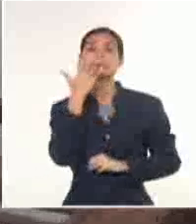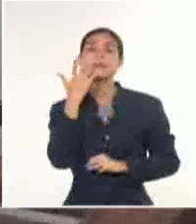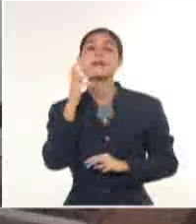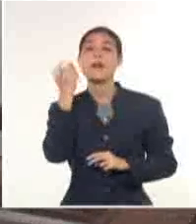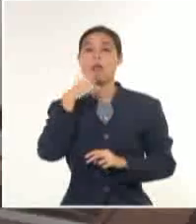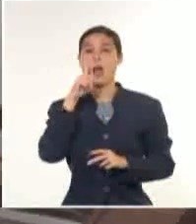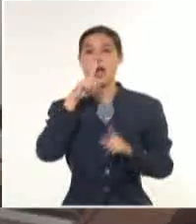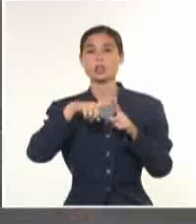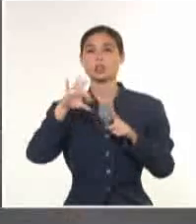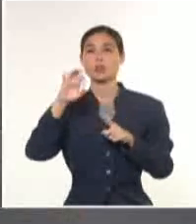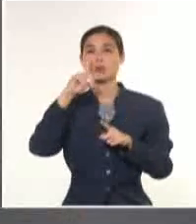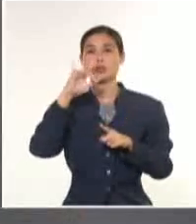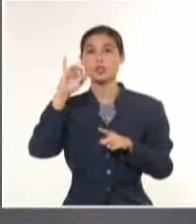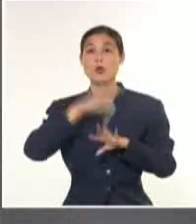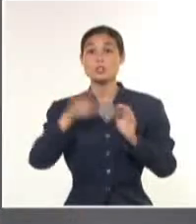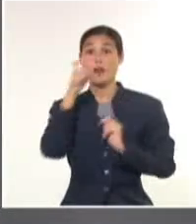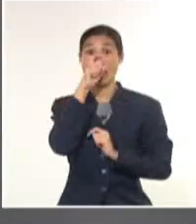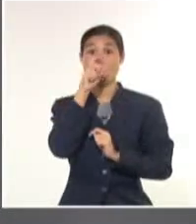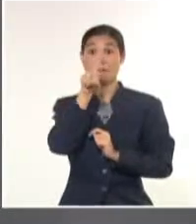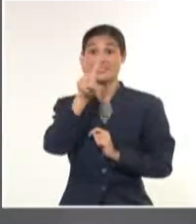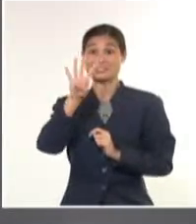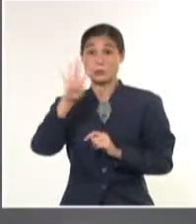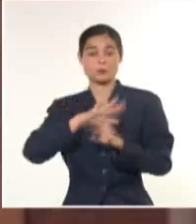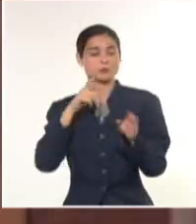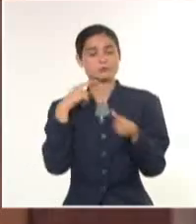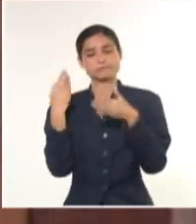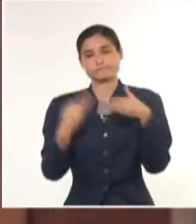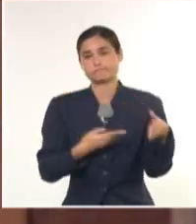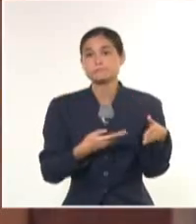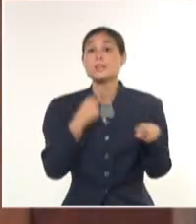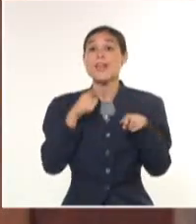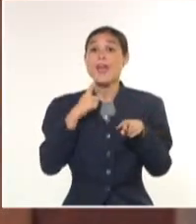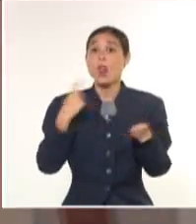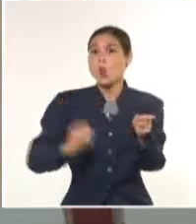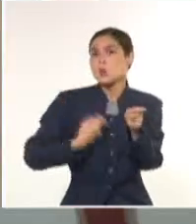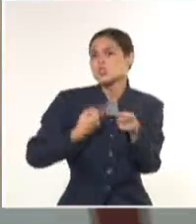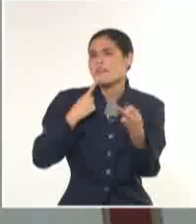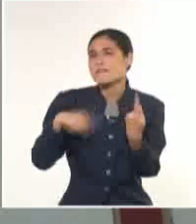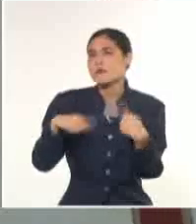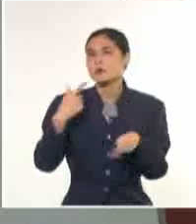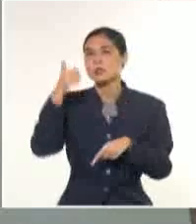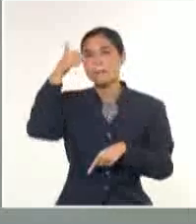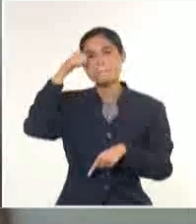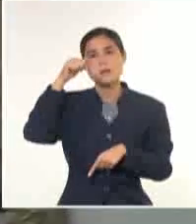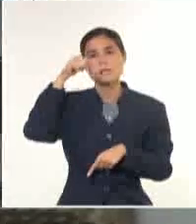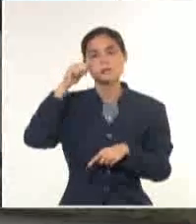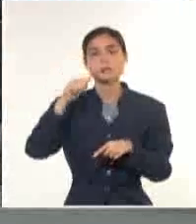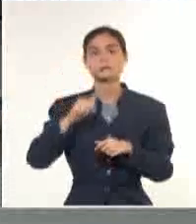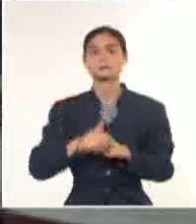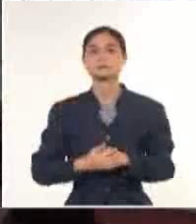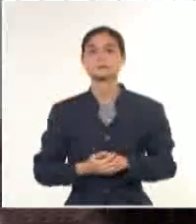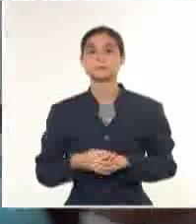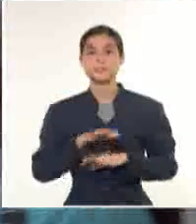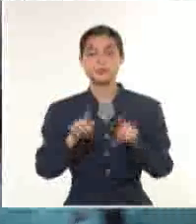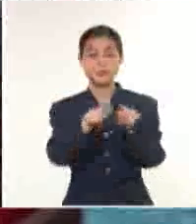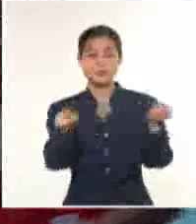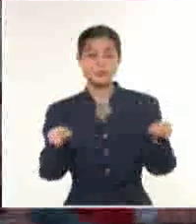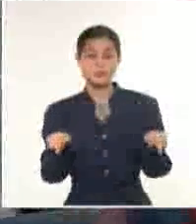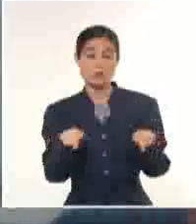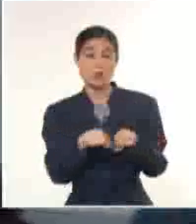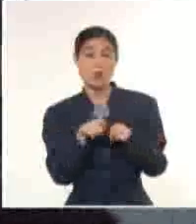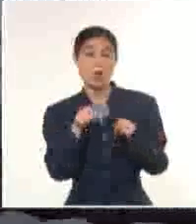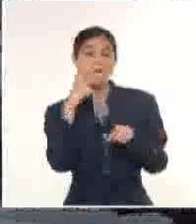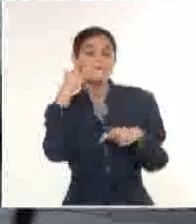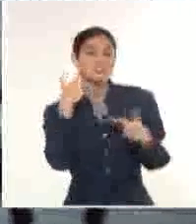en combate a los 24 años en la lucha contra la dictadura de Fulgencio Batista. En uno de los salones de la casa en que nació Echeverría,